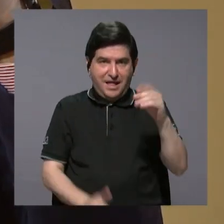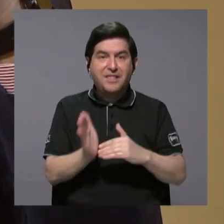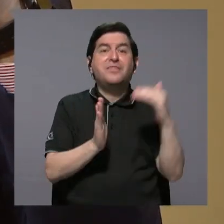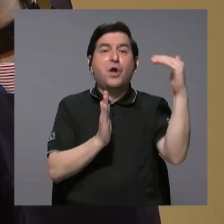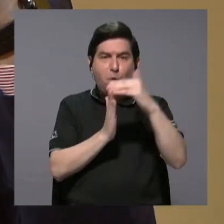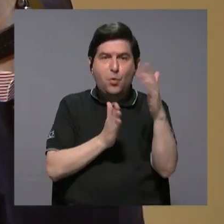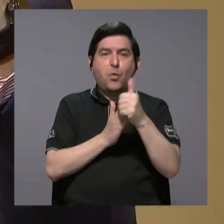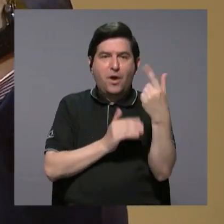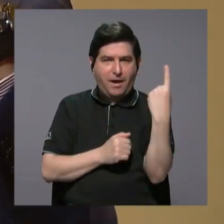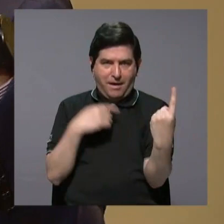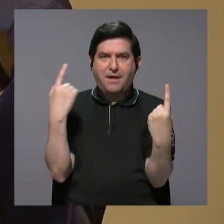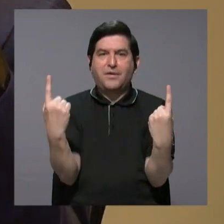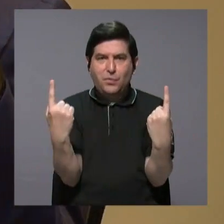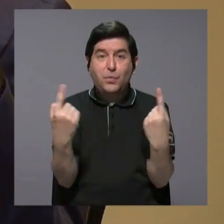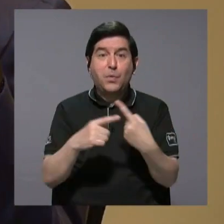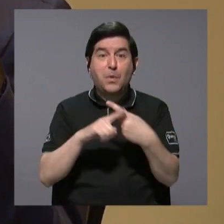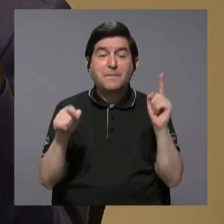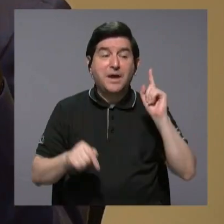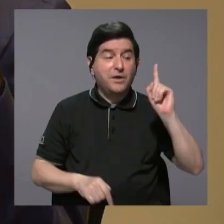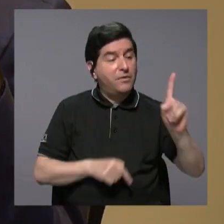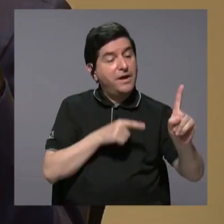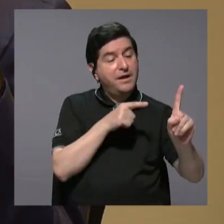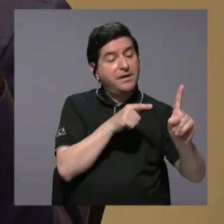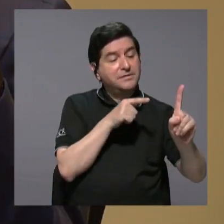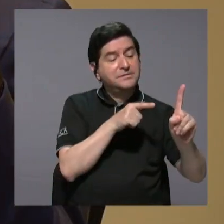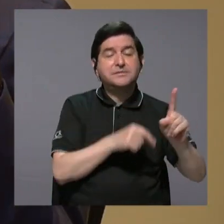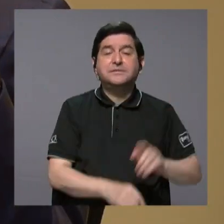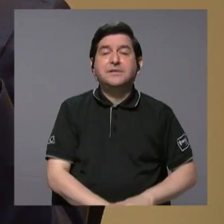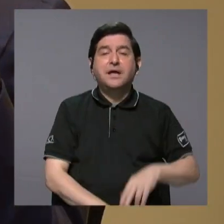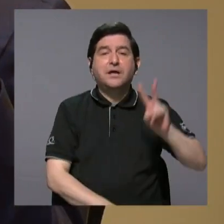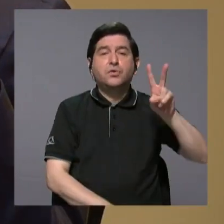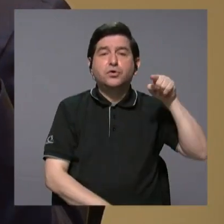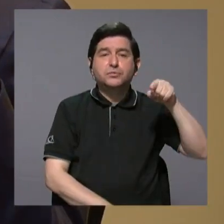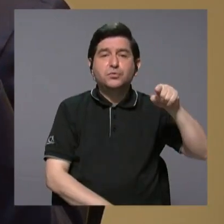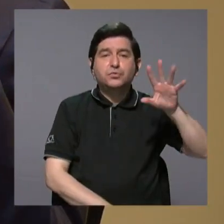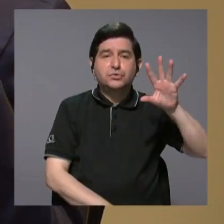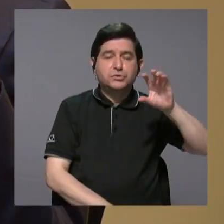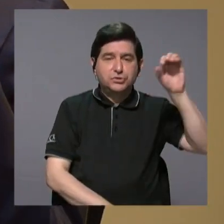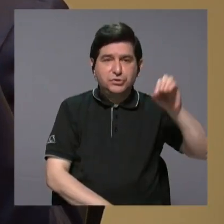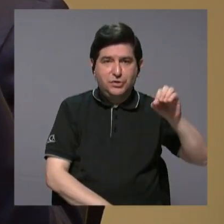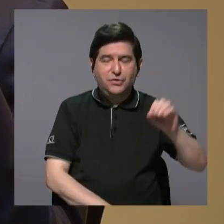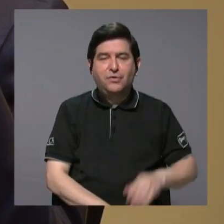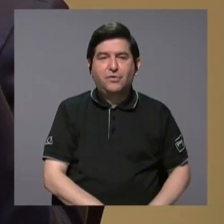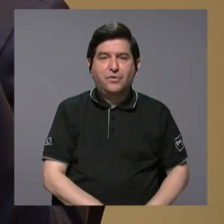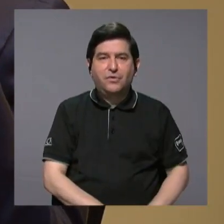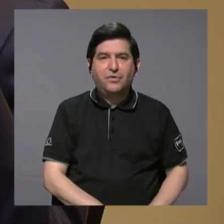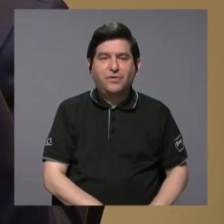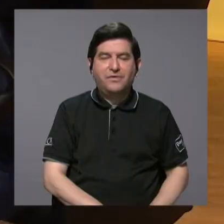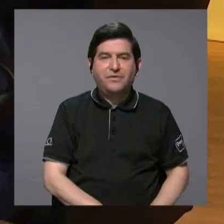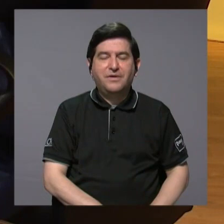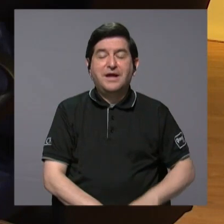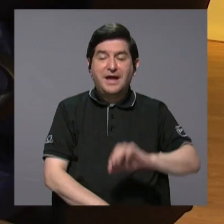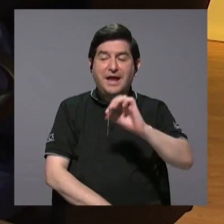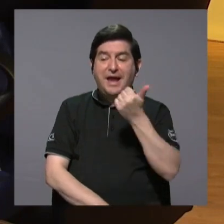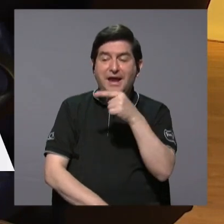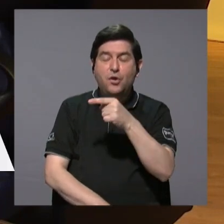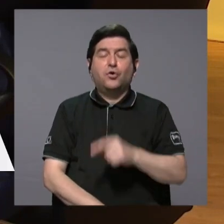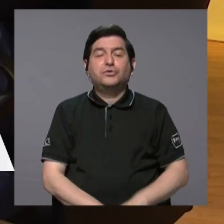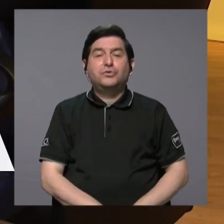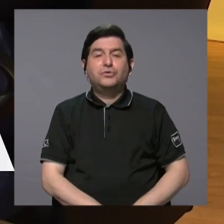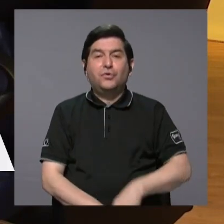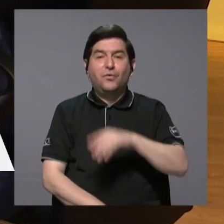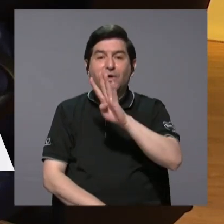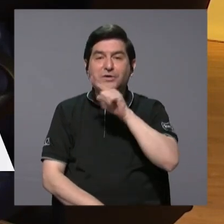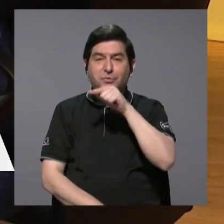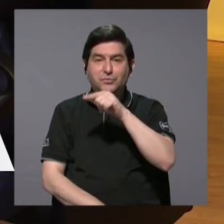$1,000,000. Pero este le está pagando un 2% más o 200 puntos base más. Eso quiere decir